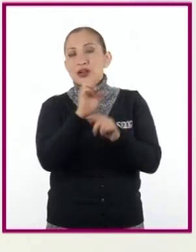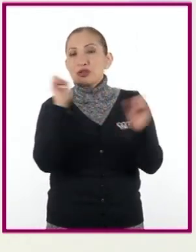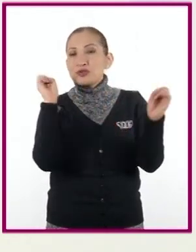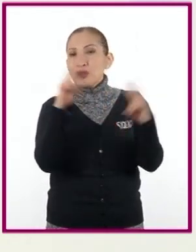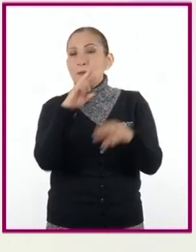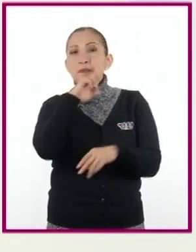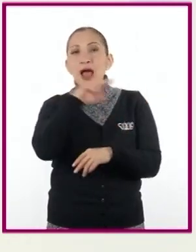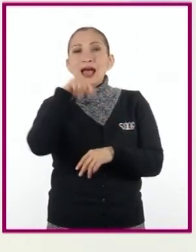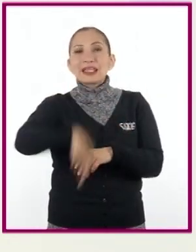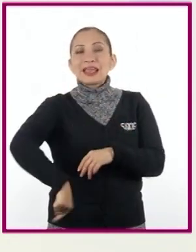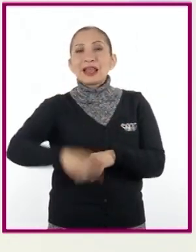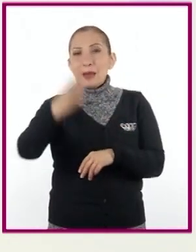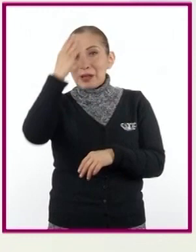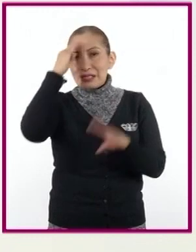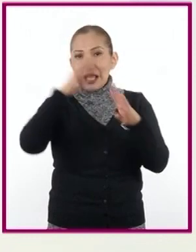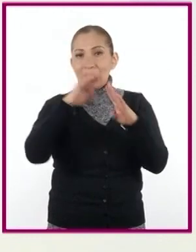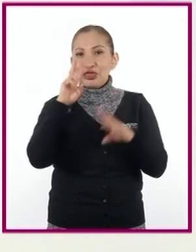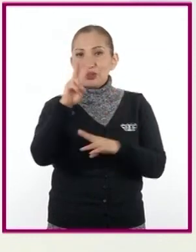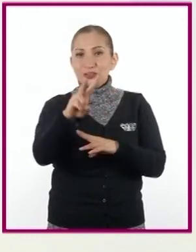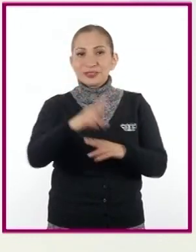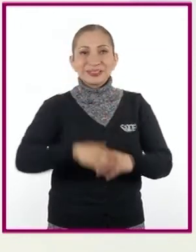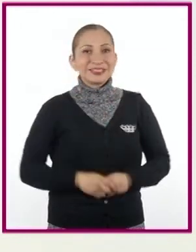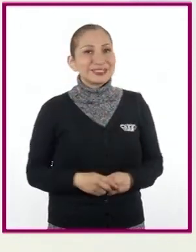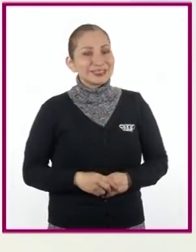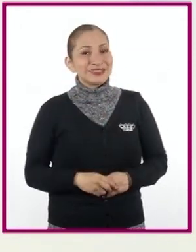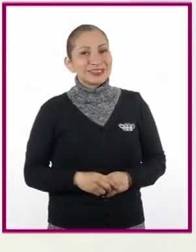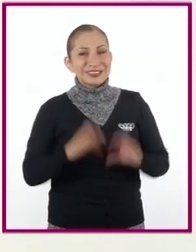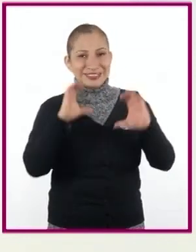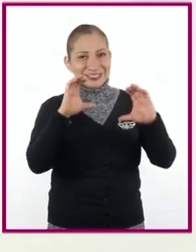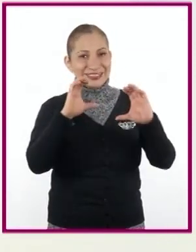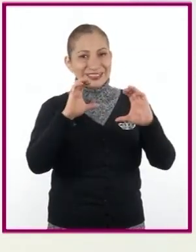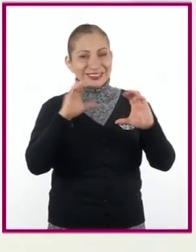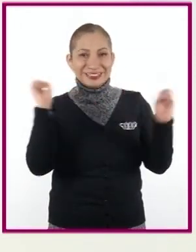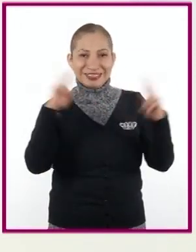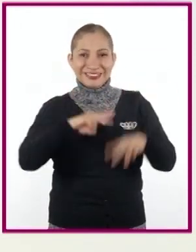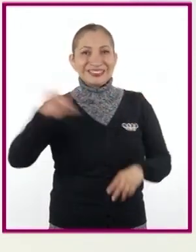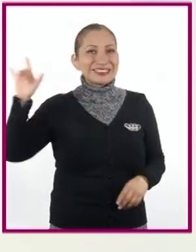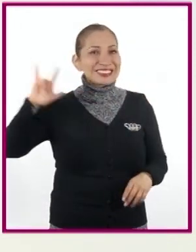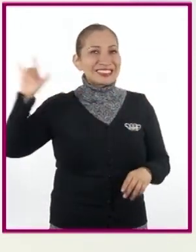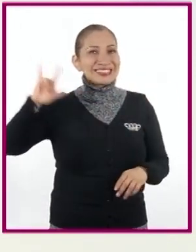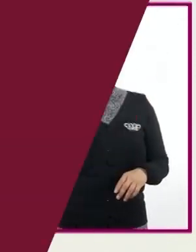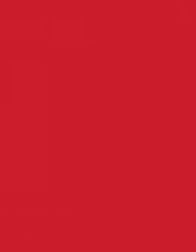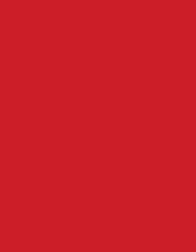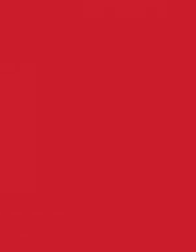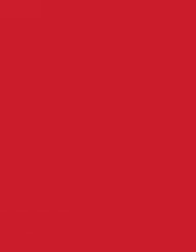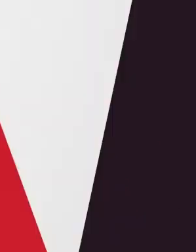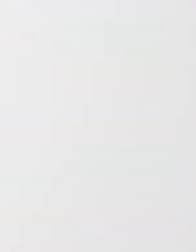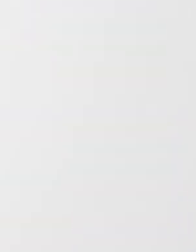vemos pronto aquí en Aprende en Casa 2. Cuídense, hasta la próxima.